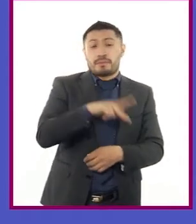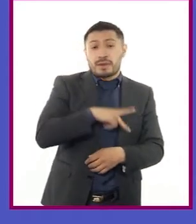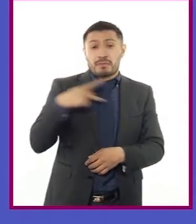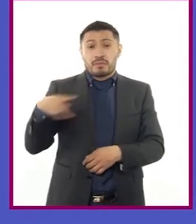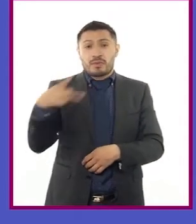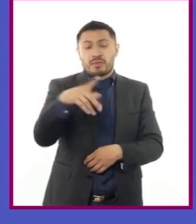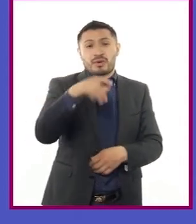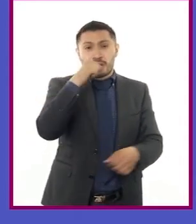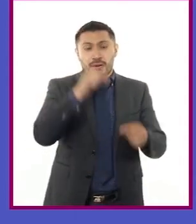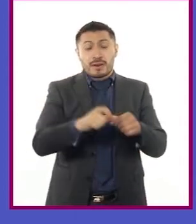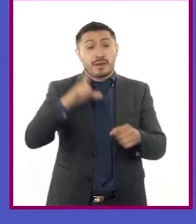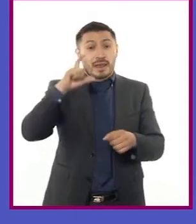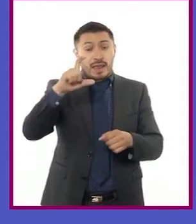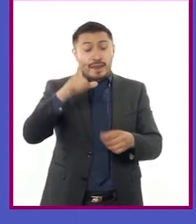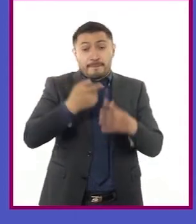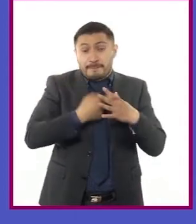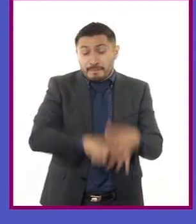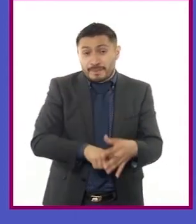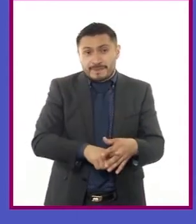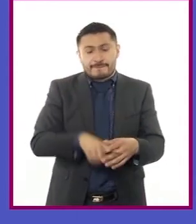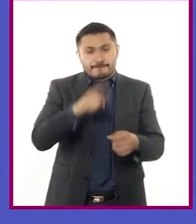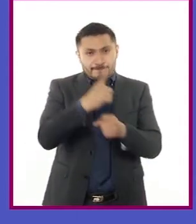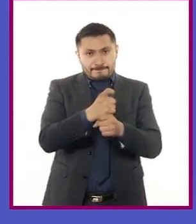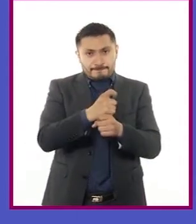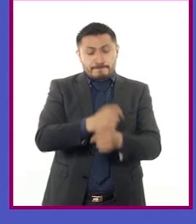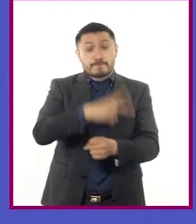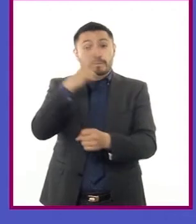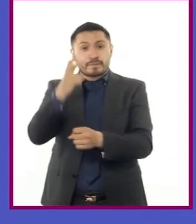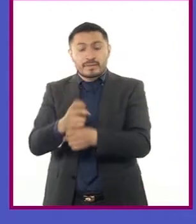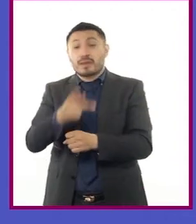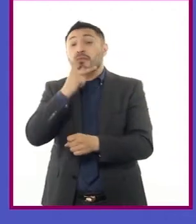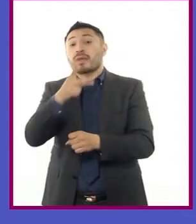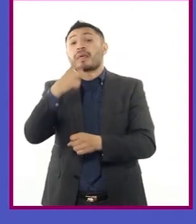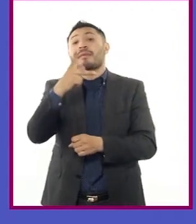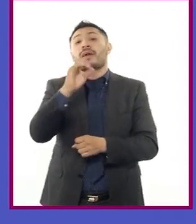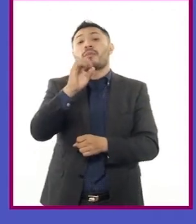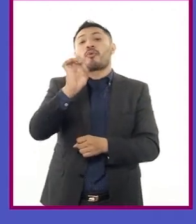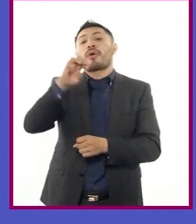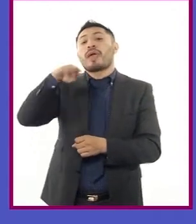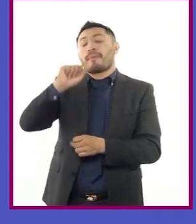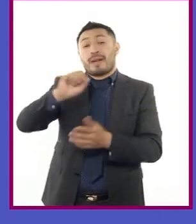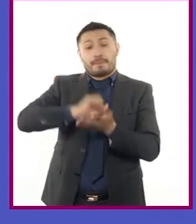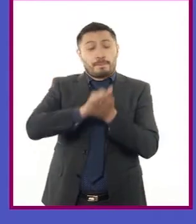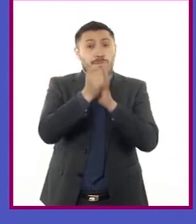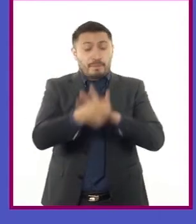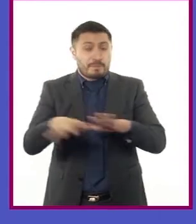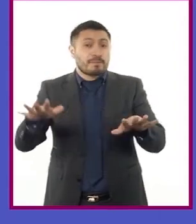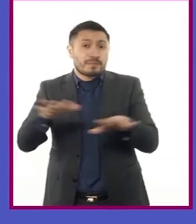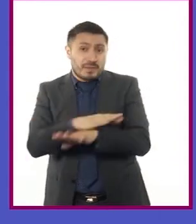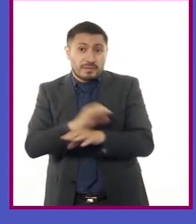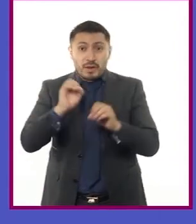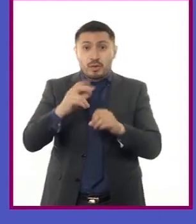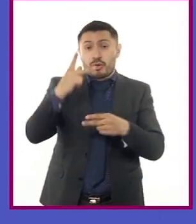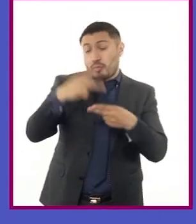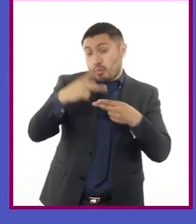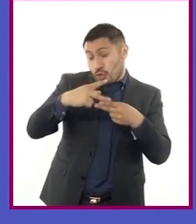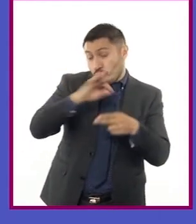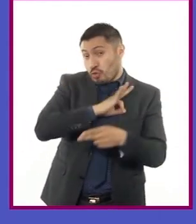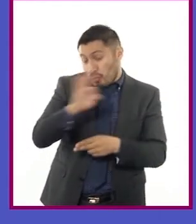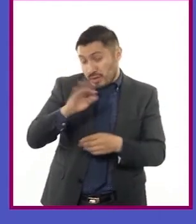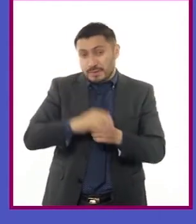segundo lugar, para no repetir las palabras poemas, podemos sustituirlas por un pronombre. Después,